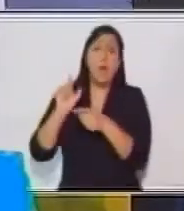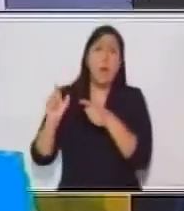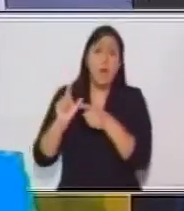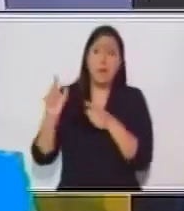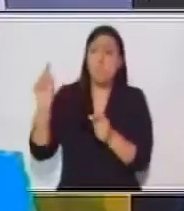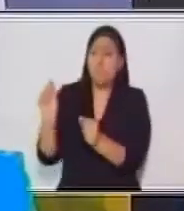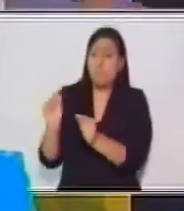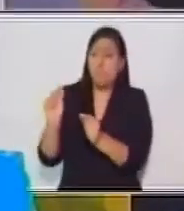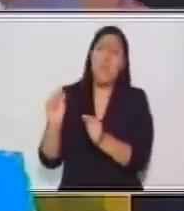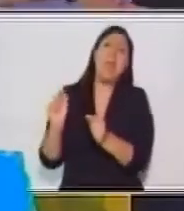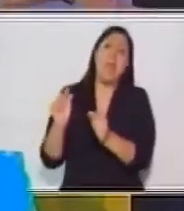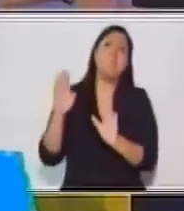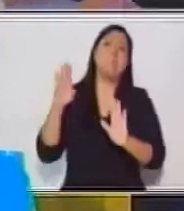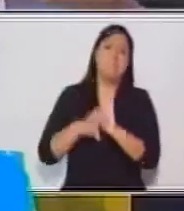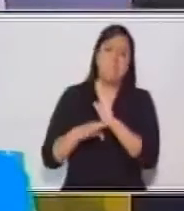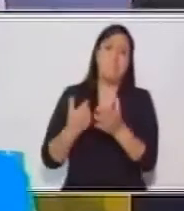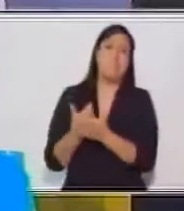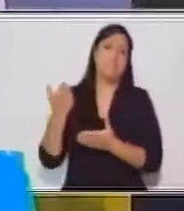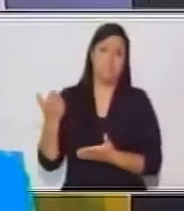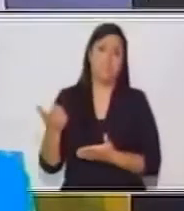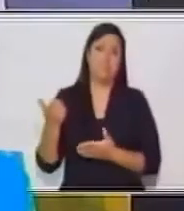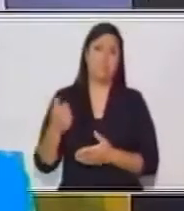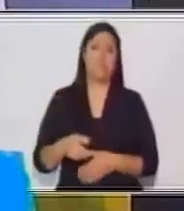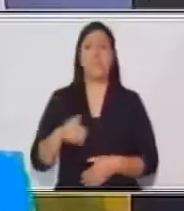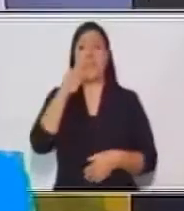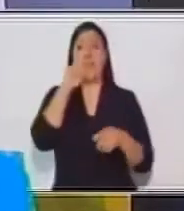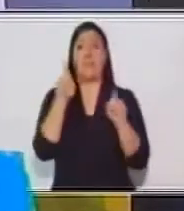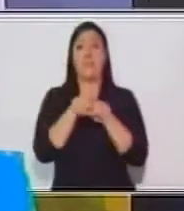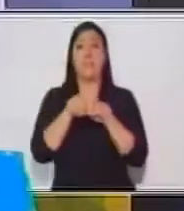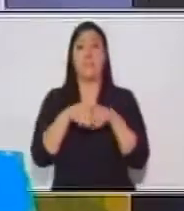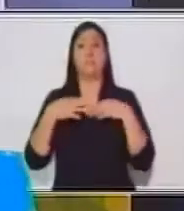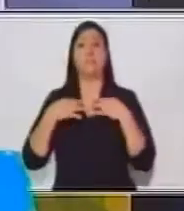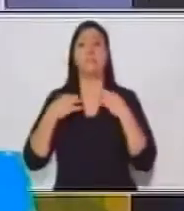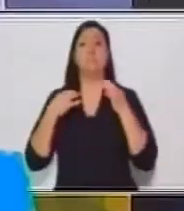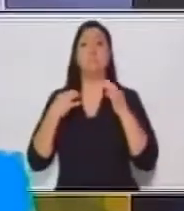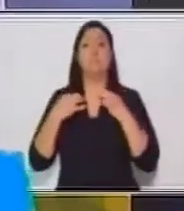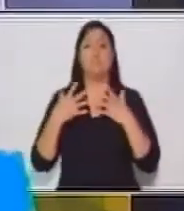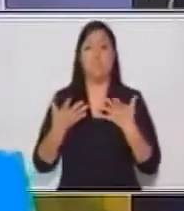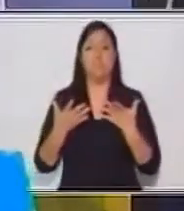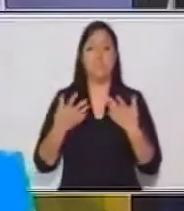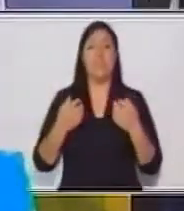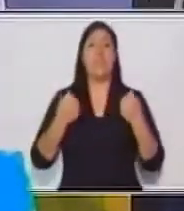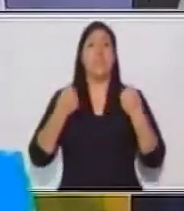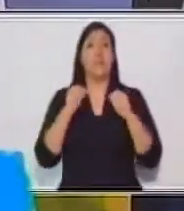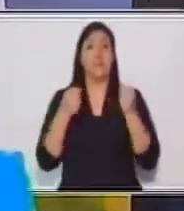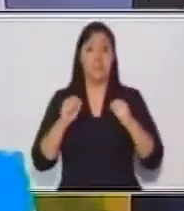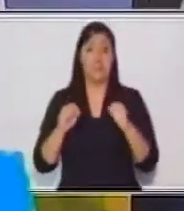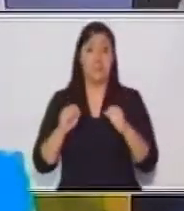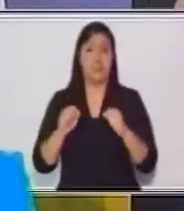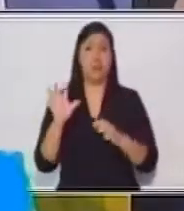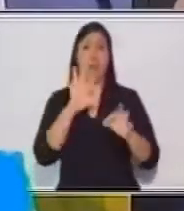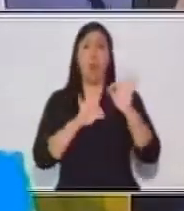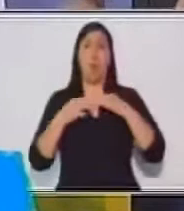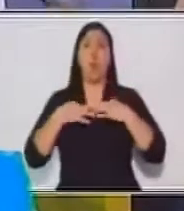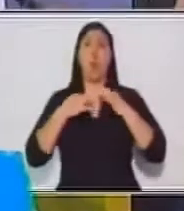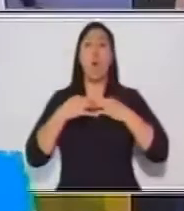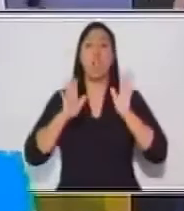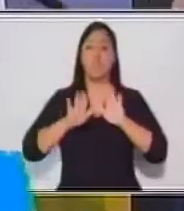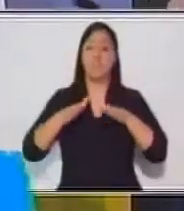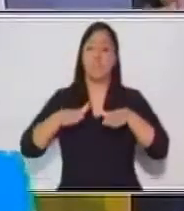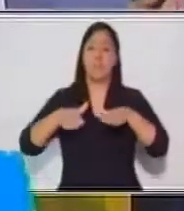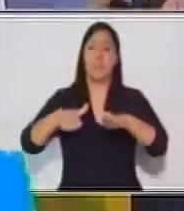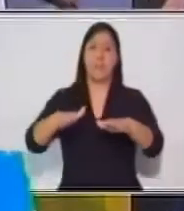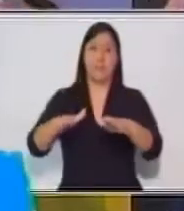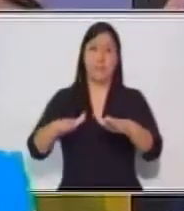menos dinero. Prendas de vestir elaboradas y la cantidad de tela utilizada. Si